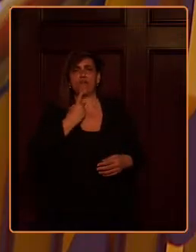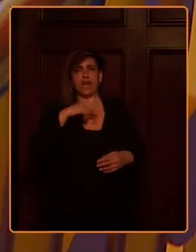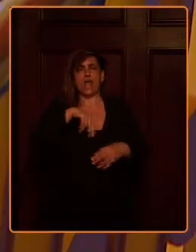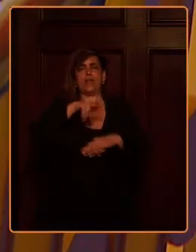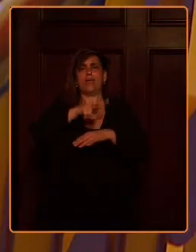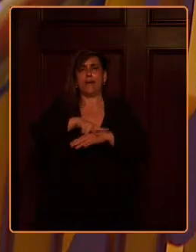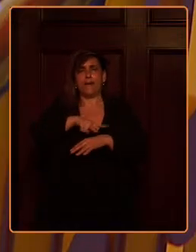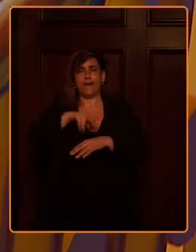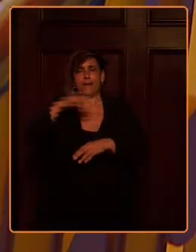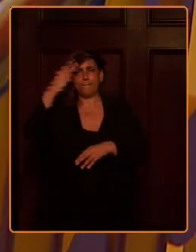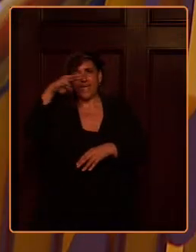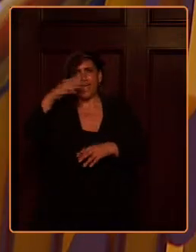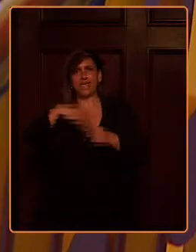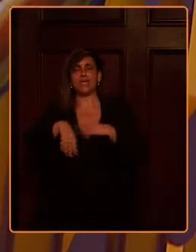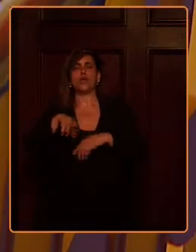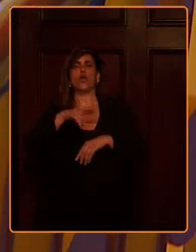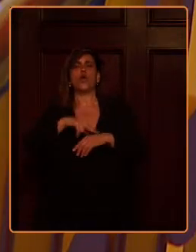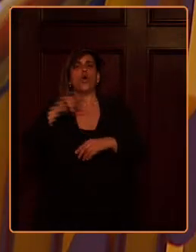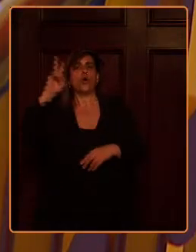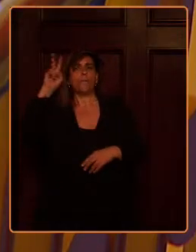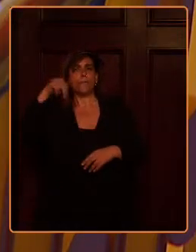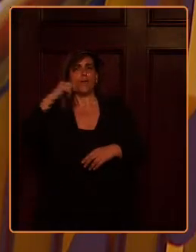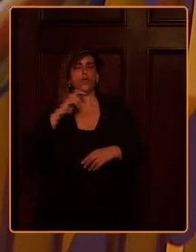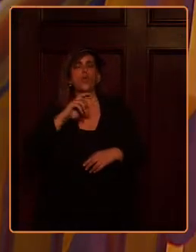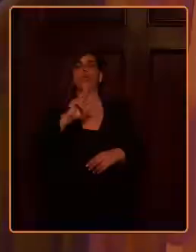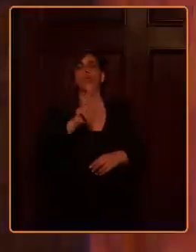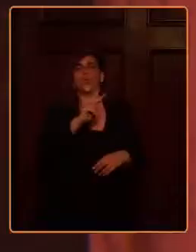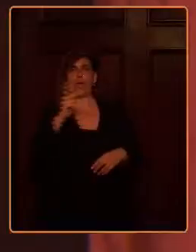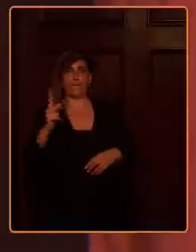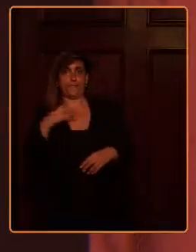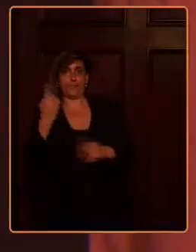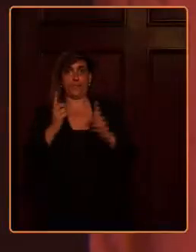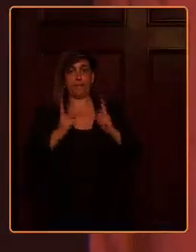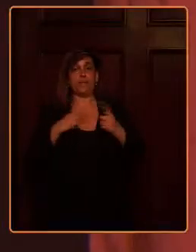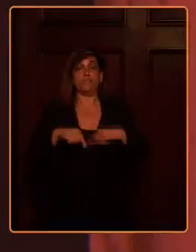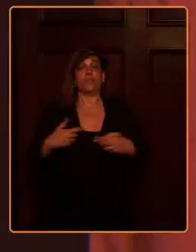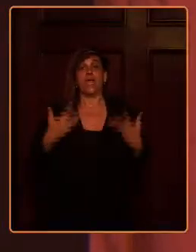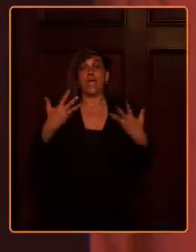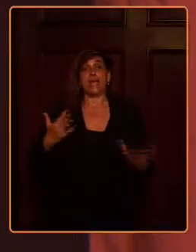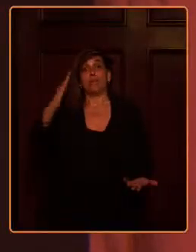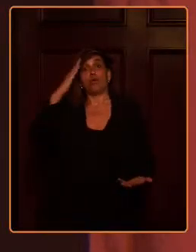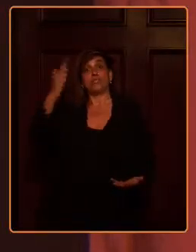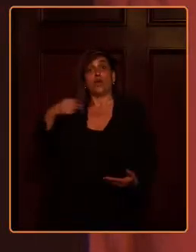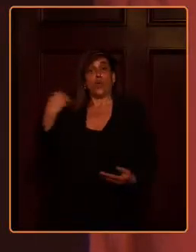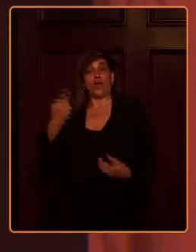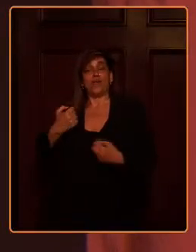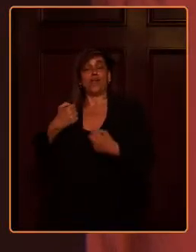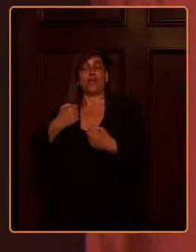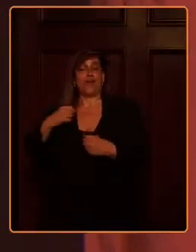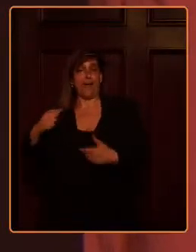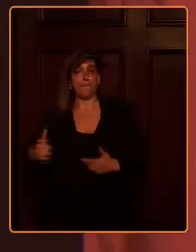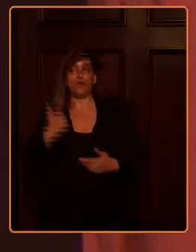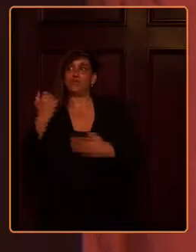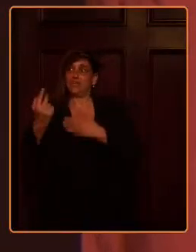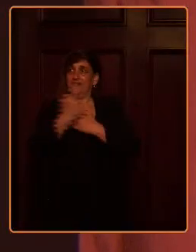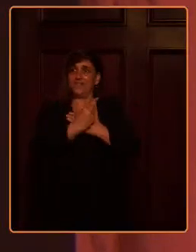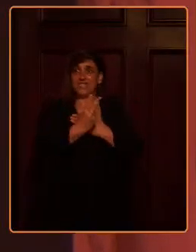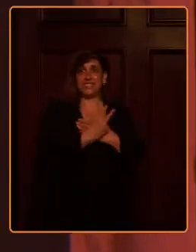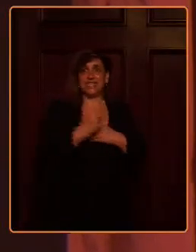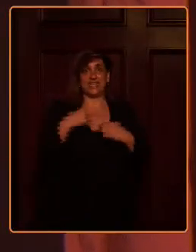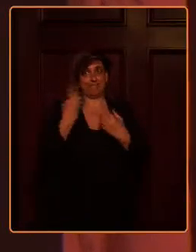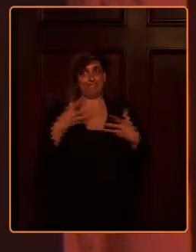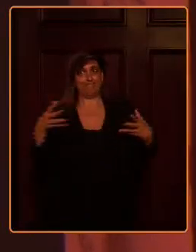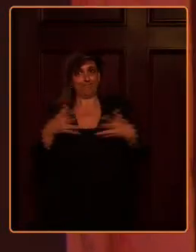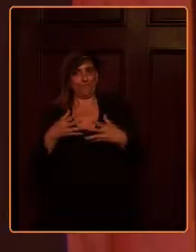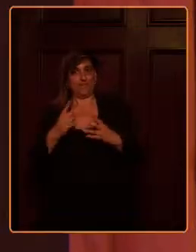Perú, Reino Unido también. Por último, también queremos saludar a quienes nos visitan, nos están acompañando,